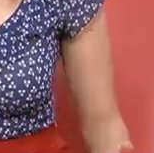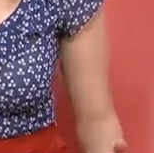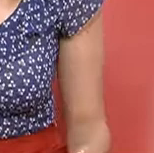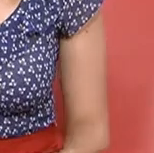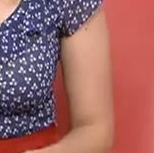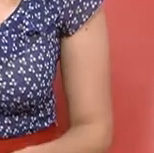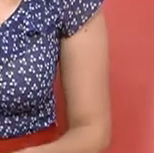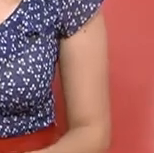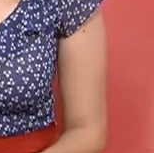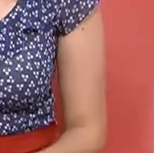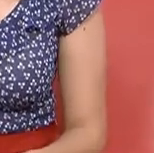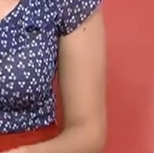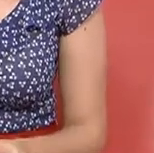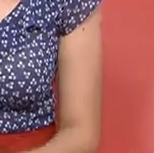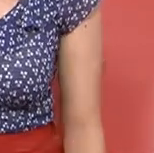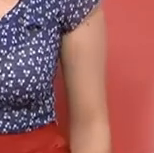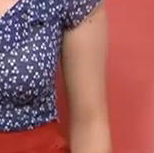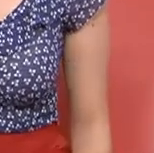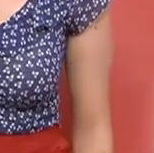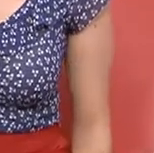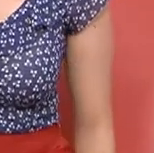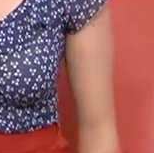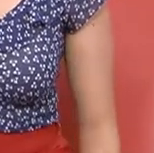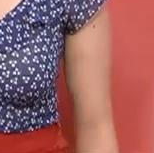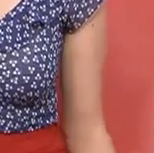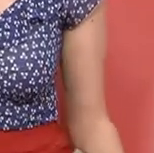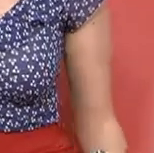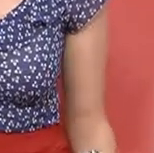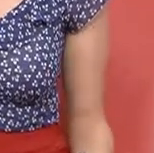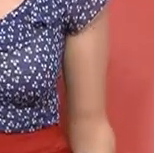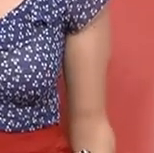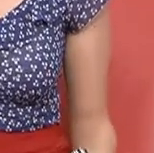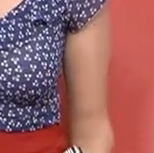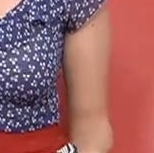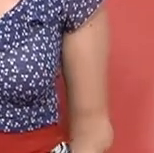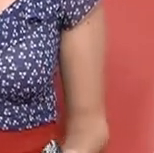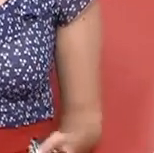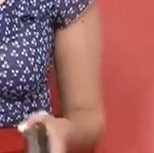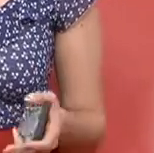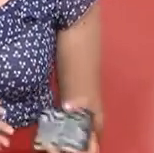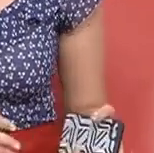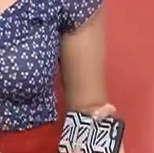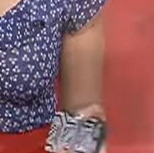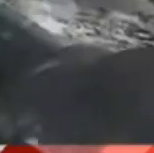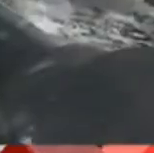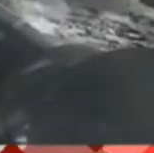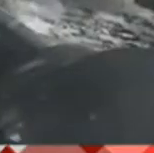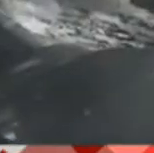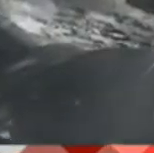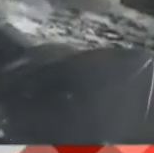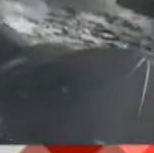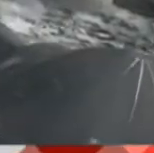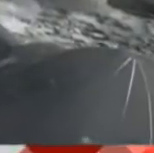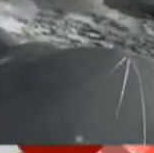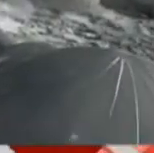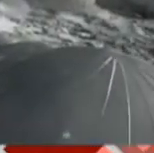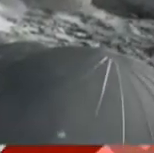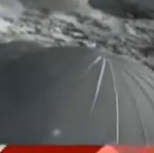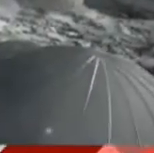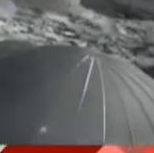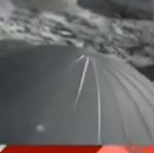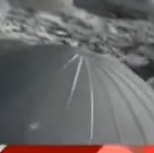el espacio, y es que se están llevando a cabo importantes eventos en materia espacial. Por un lado, se llevó a cabo el